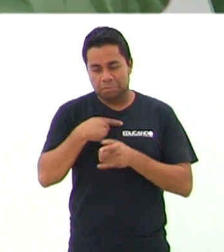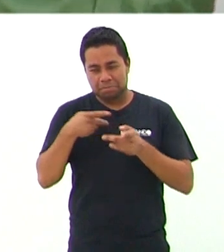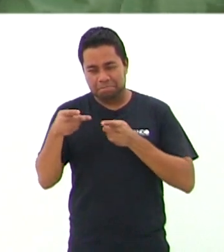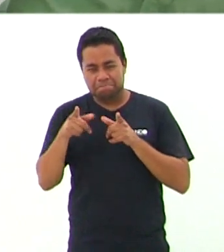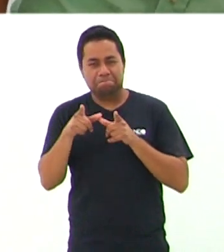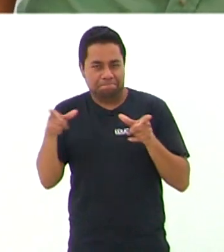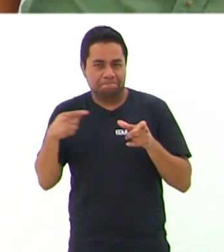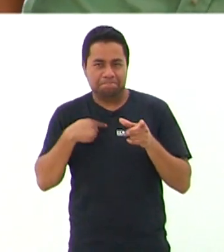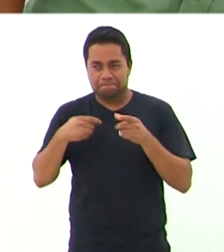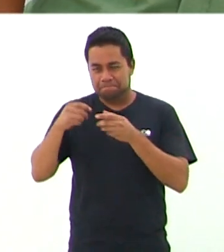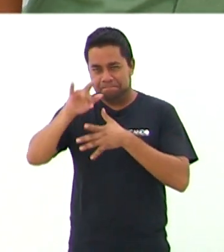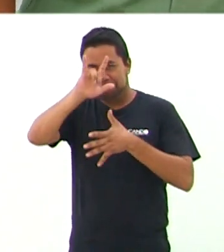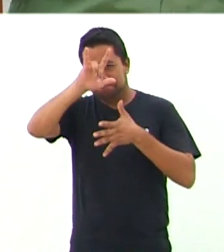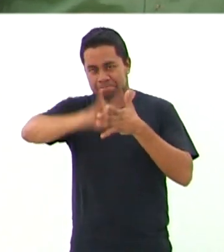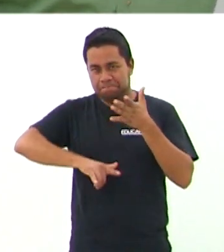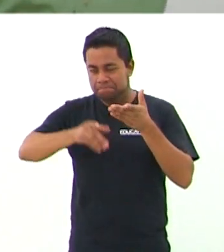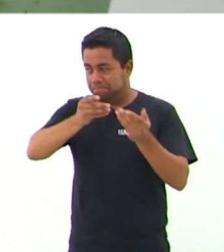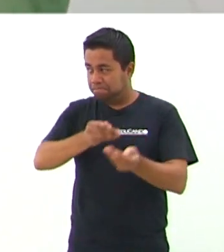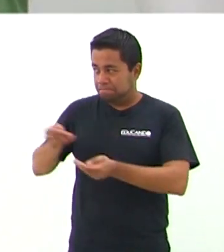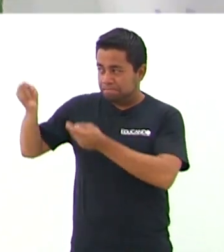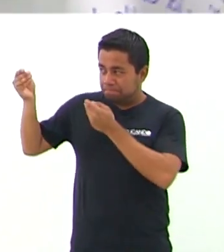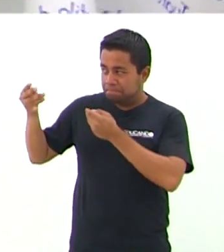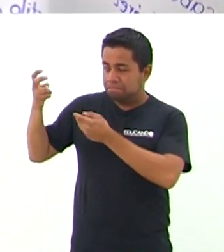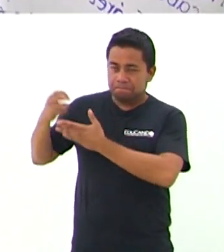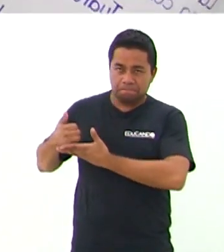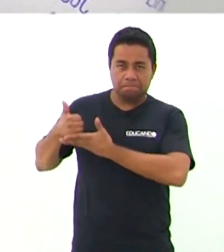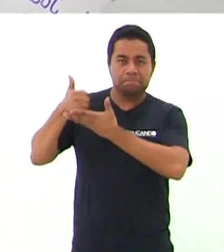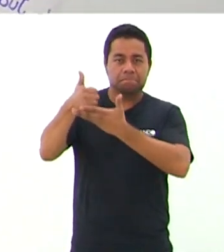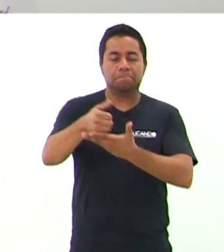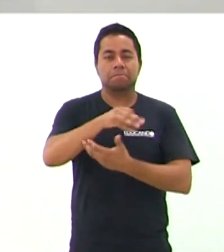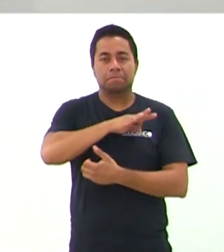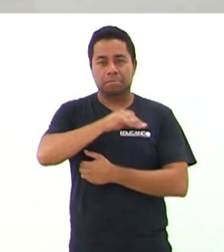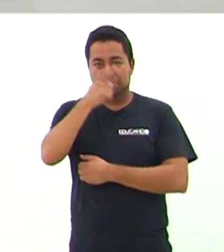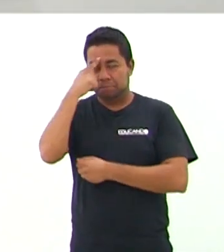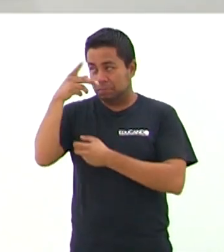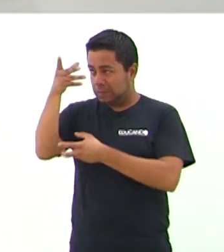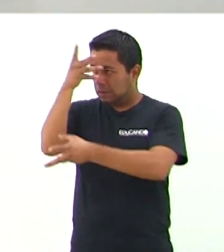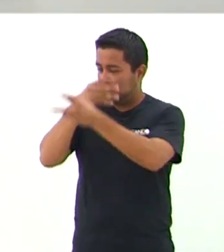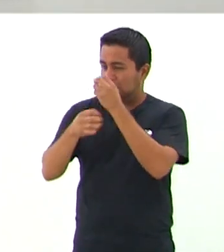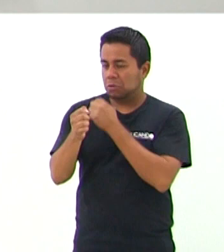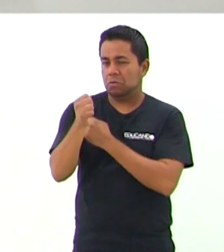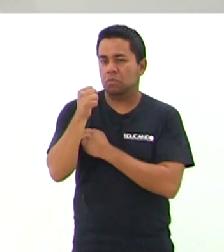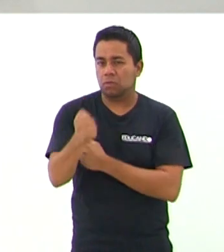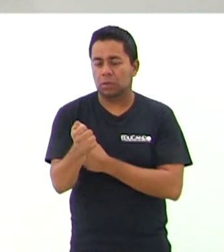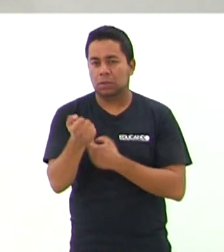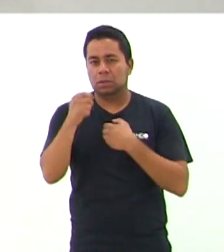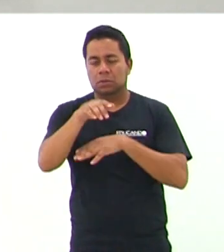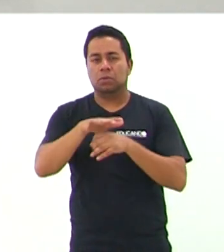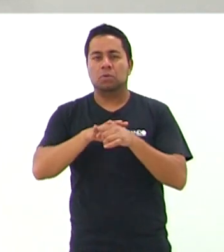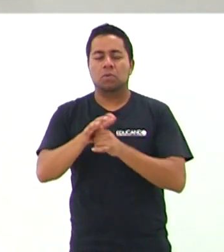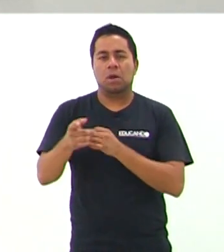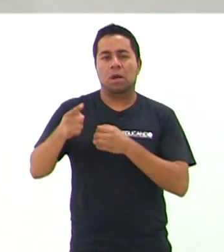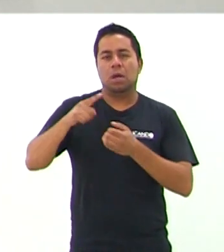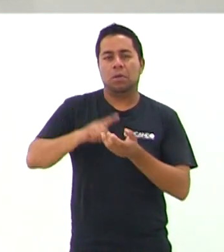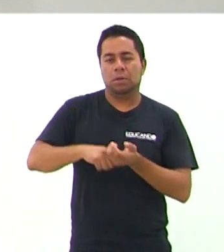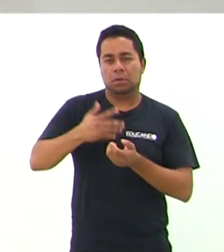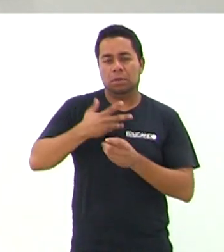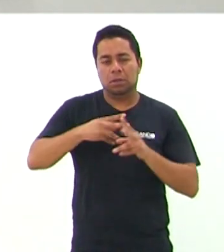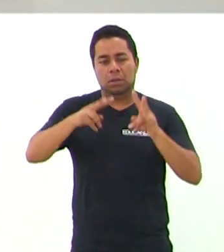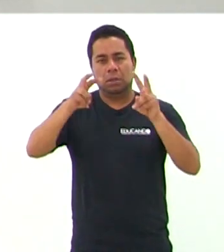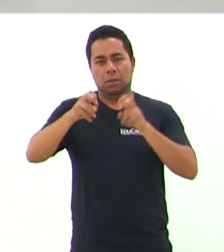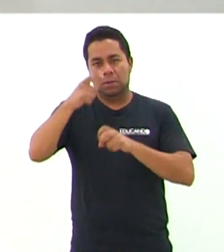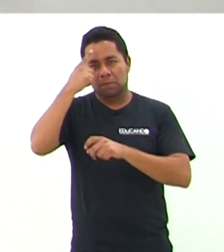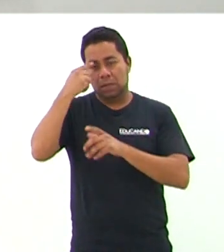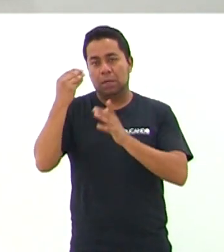una lámina, la cual nos va a servir para poder reforzar el contenido o el tema de la